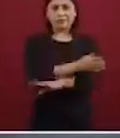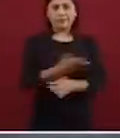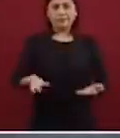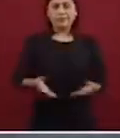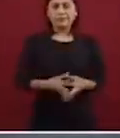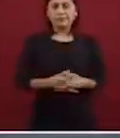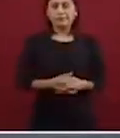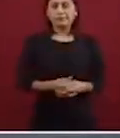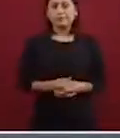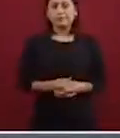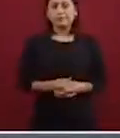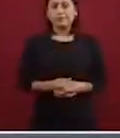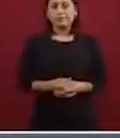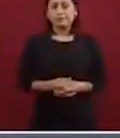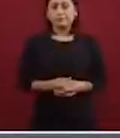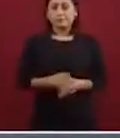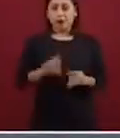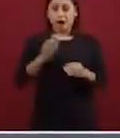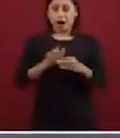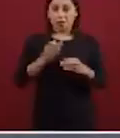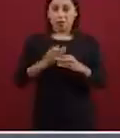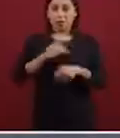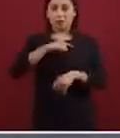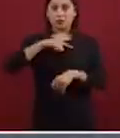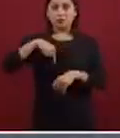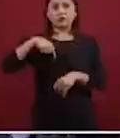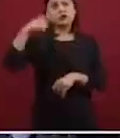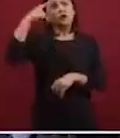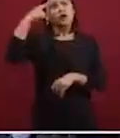Esto no es improvisación,